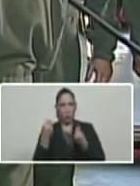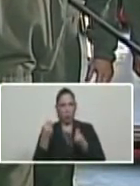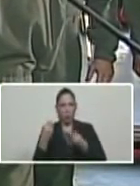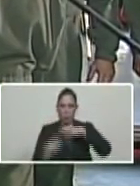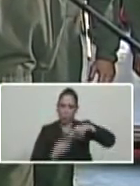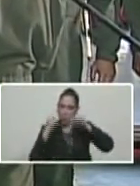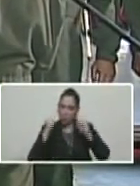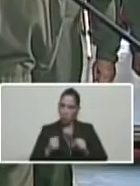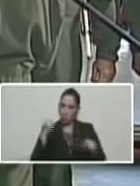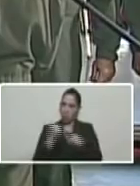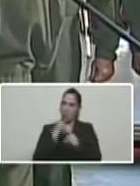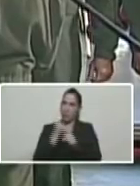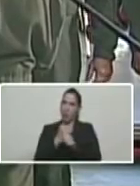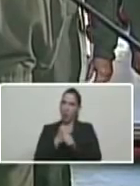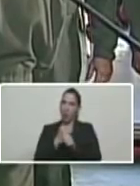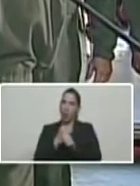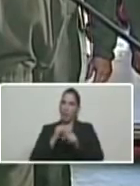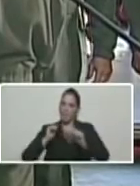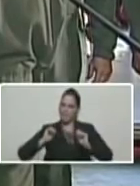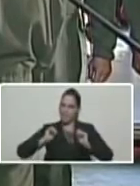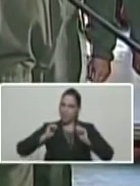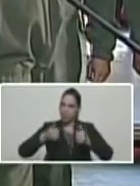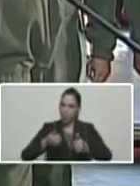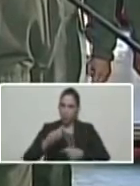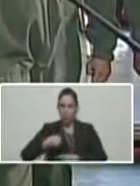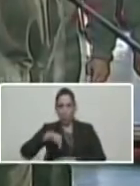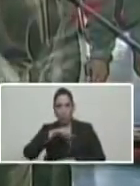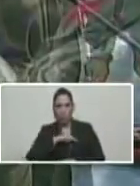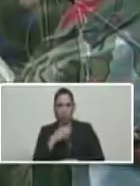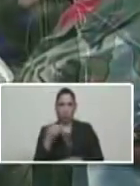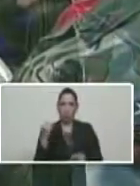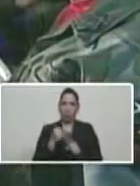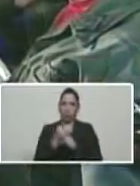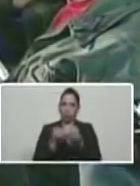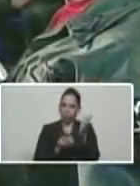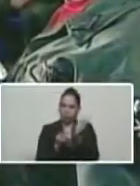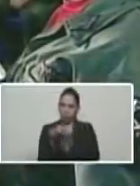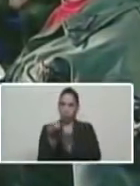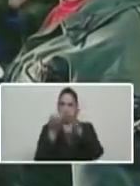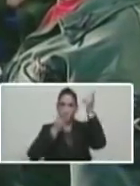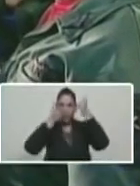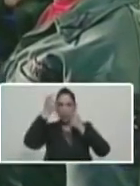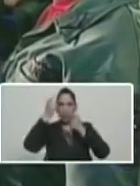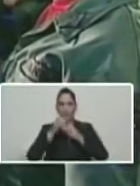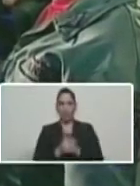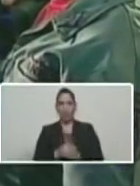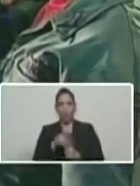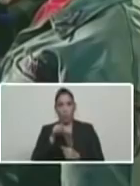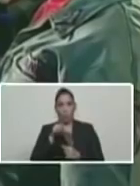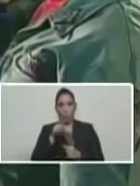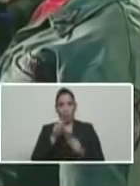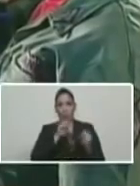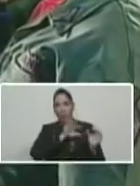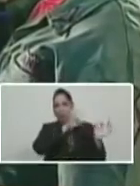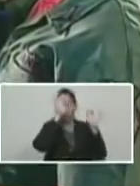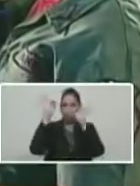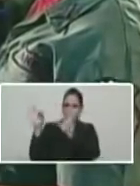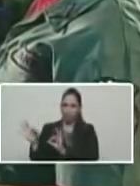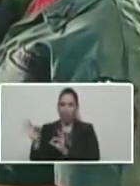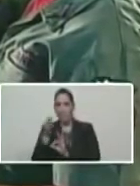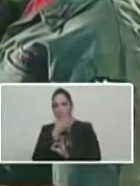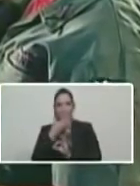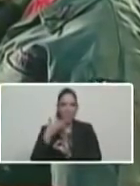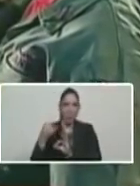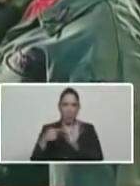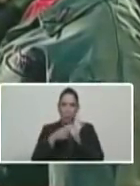Revolución Bolivariana, obra que comenzó nuestro padre eterno Hugo Rafael Chávez Frías, y sin duda nos hemos convertido en un referente a nivel